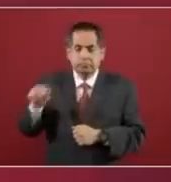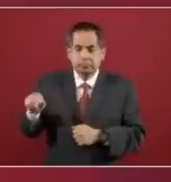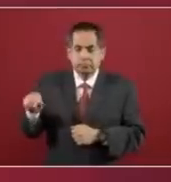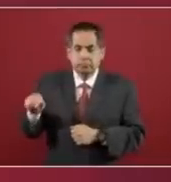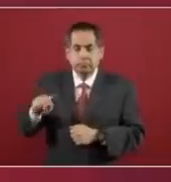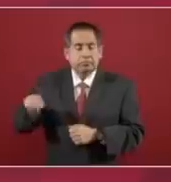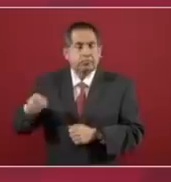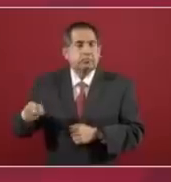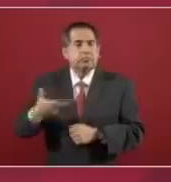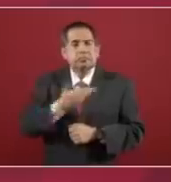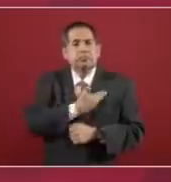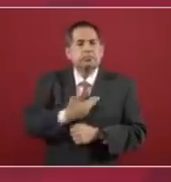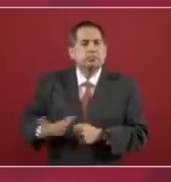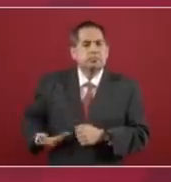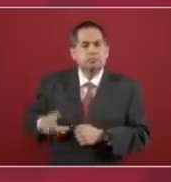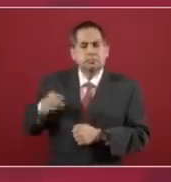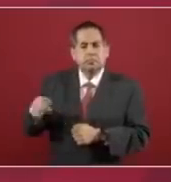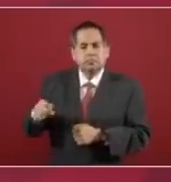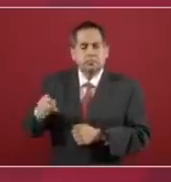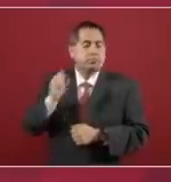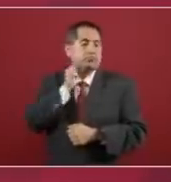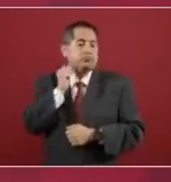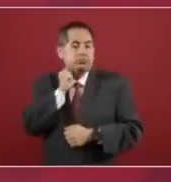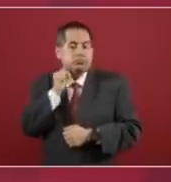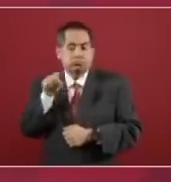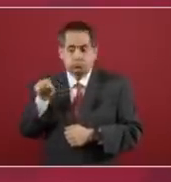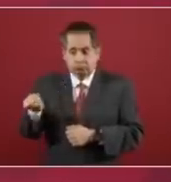presidente del senado